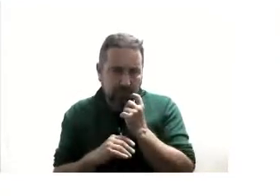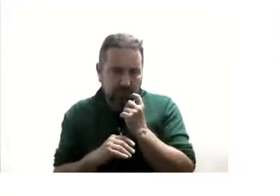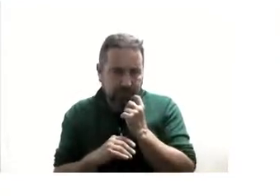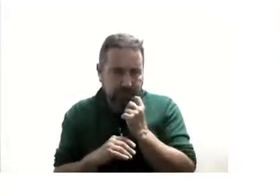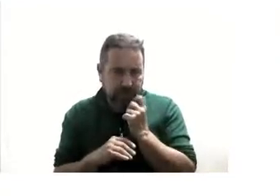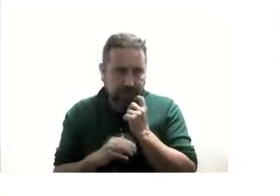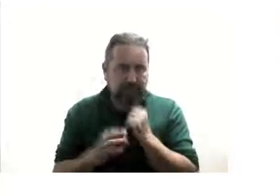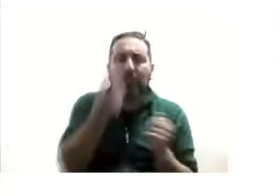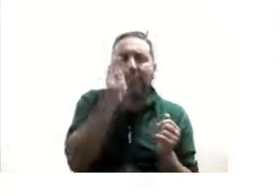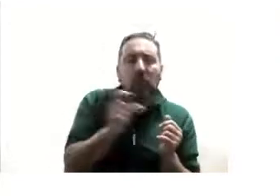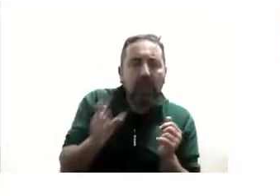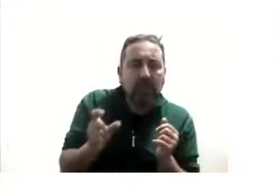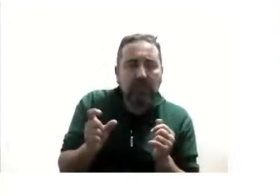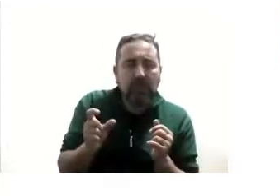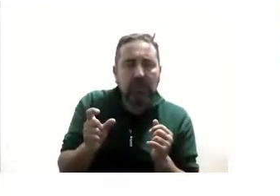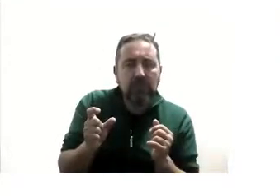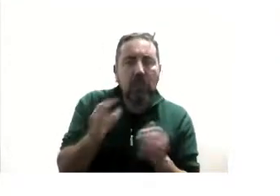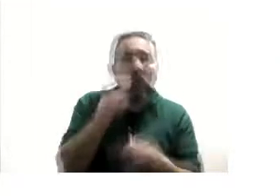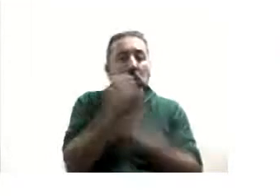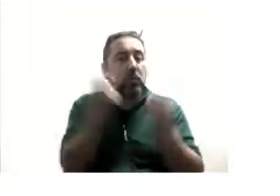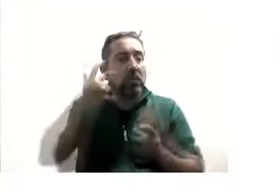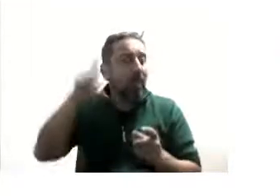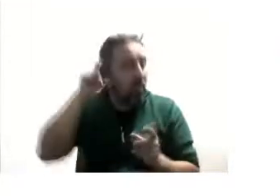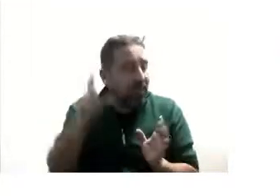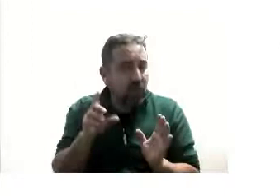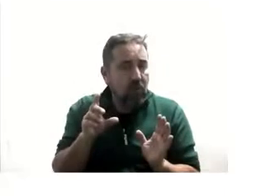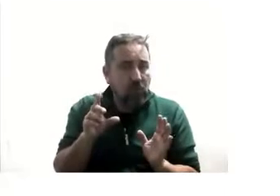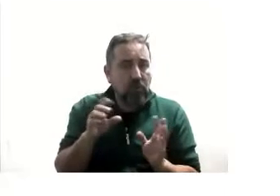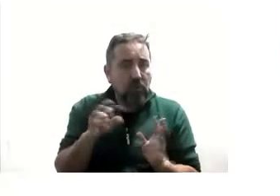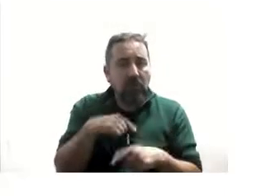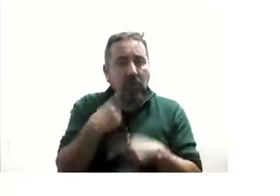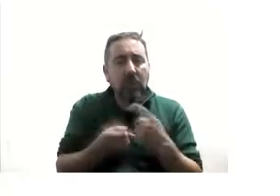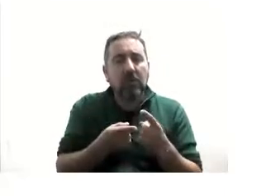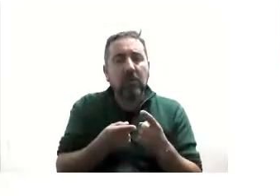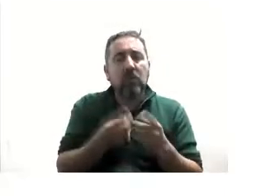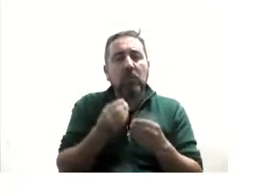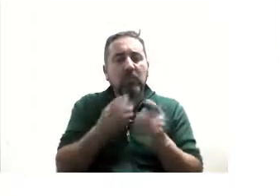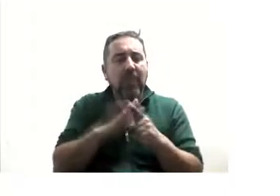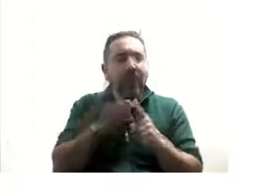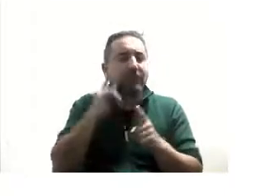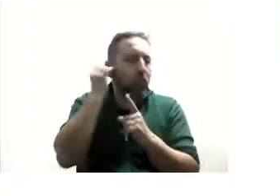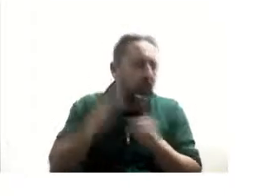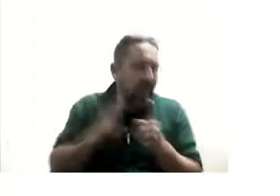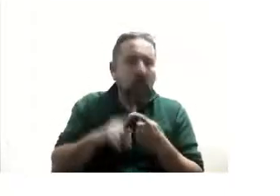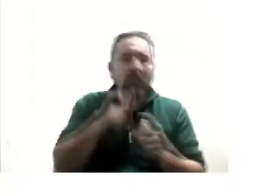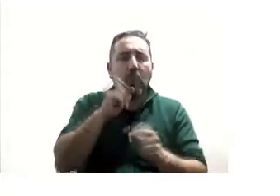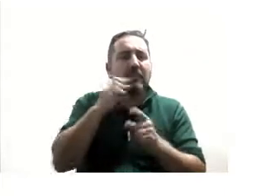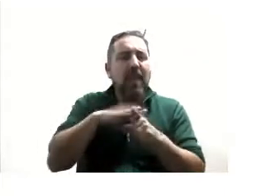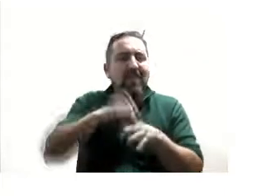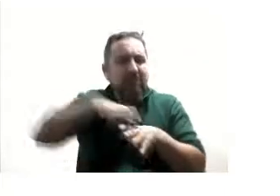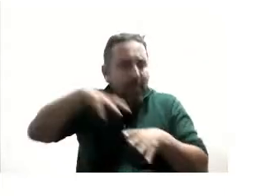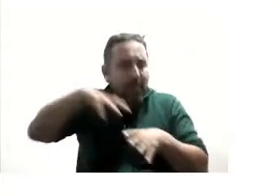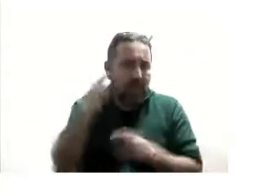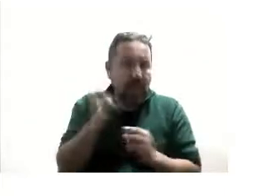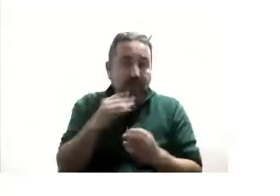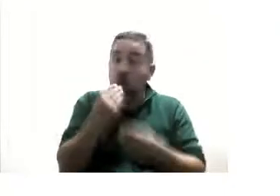de personas que el uso de audífonos les provoca algún tipo de inflamación, supuraciones, en definitiva, que no pueden utilizar